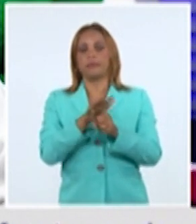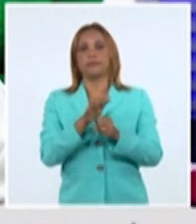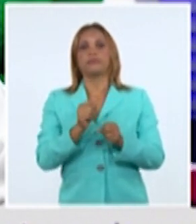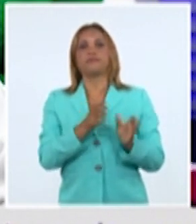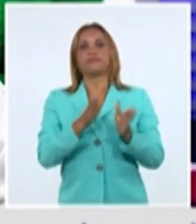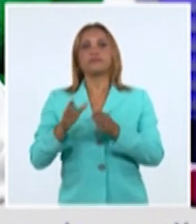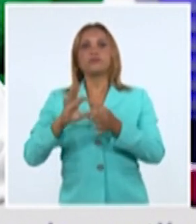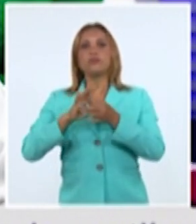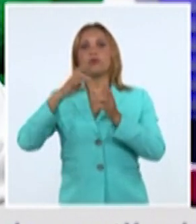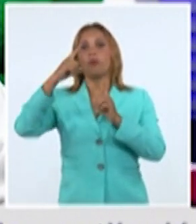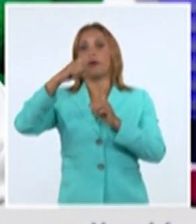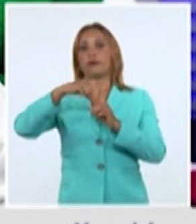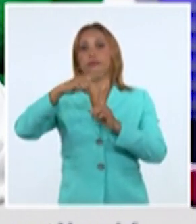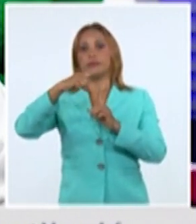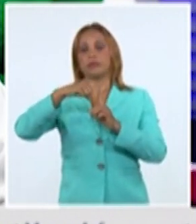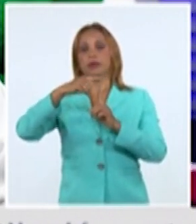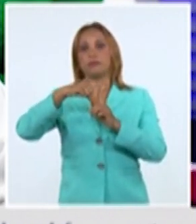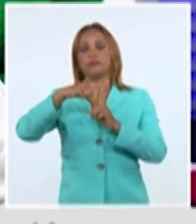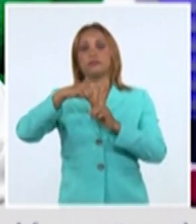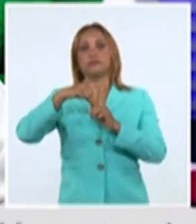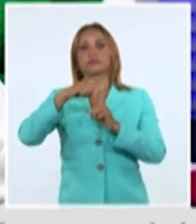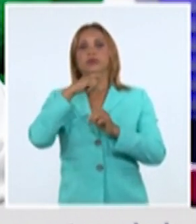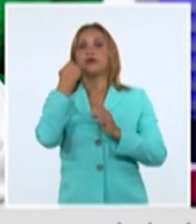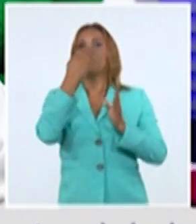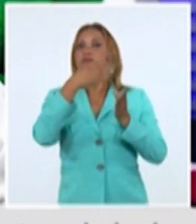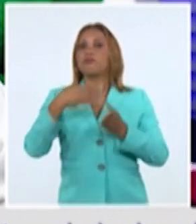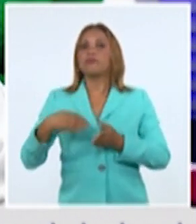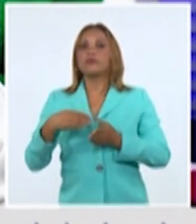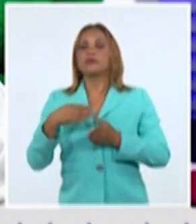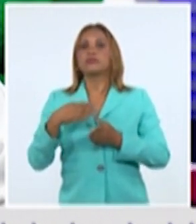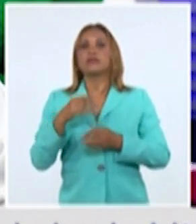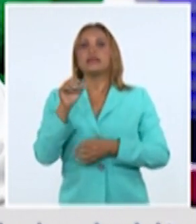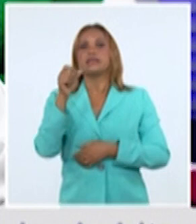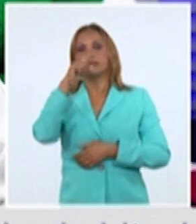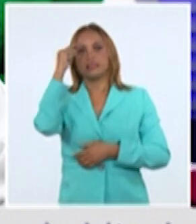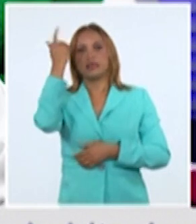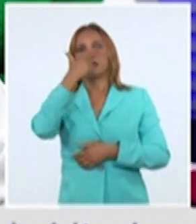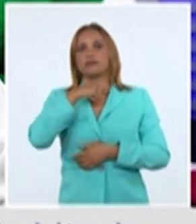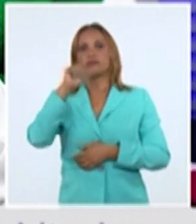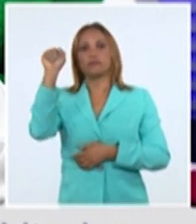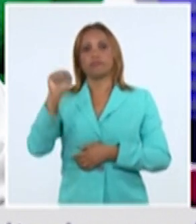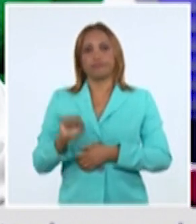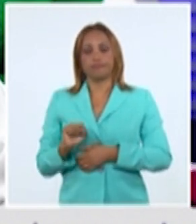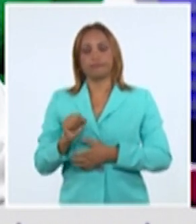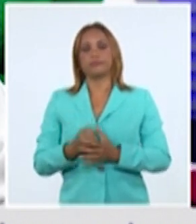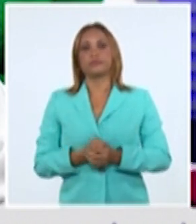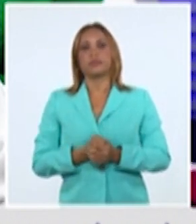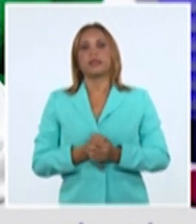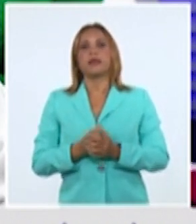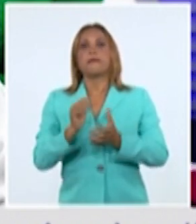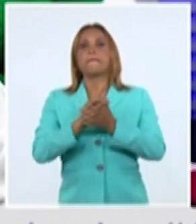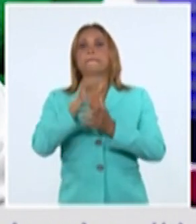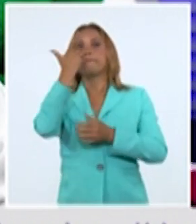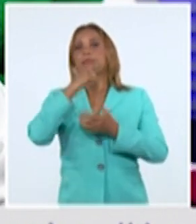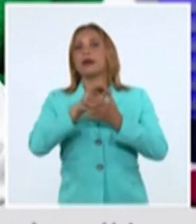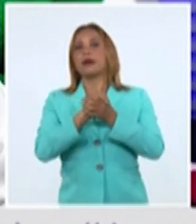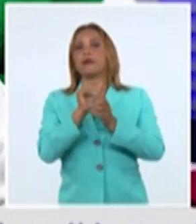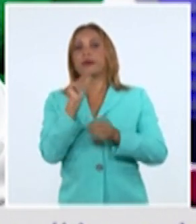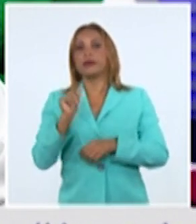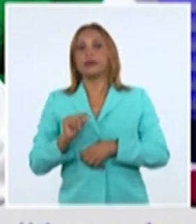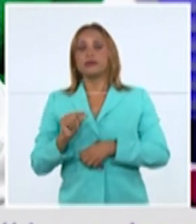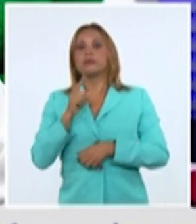Guantánamo el fallecido que informamos era de San Antonio del Sur. En Mayabeque del municipio Nueva